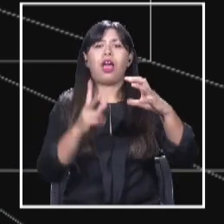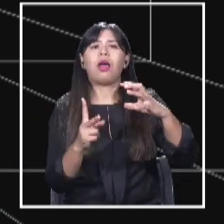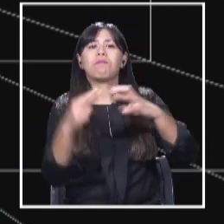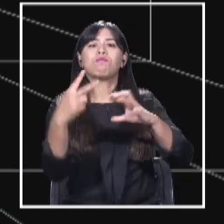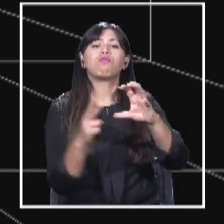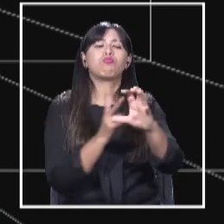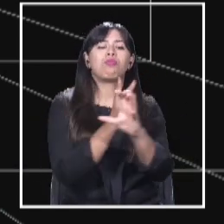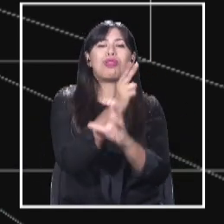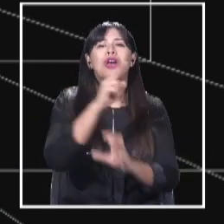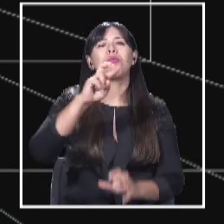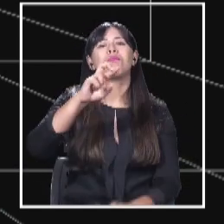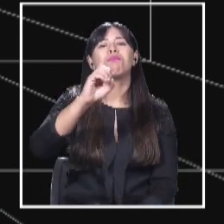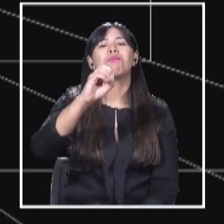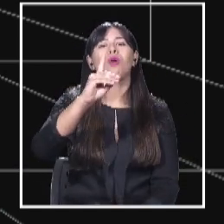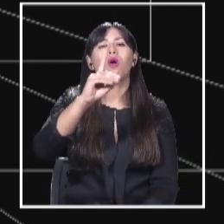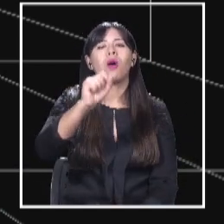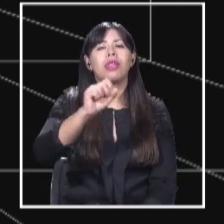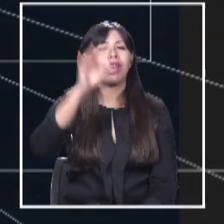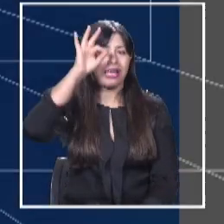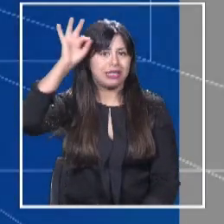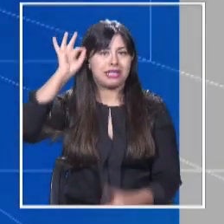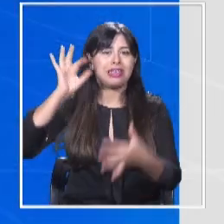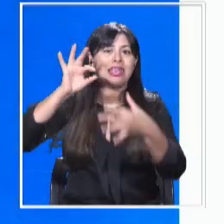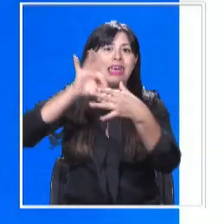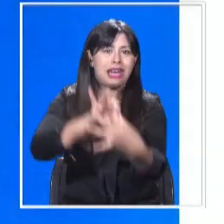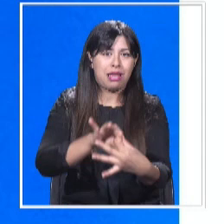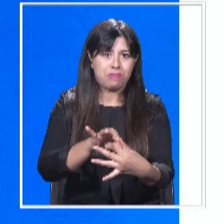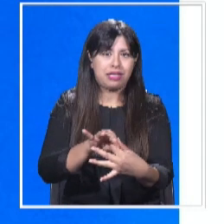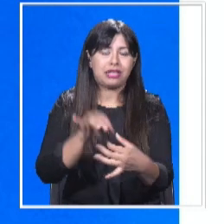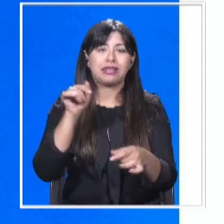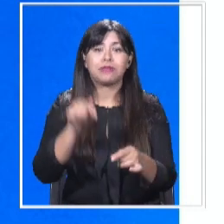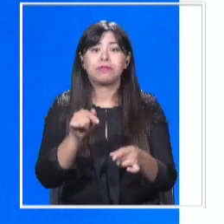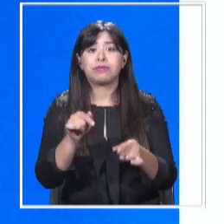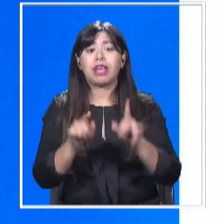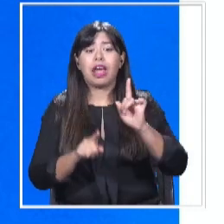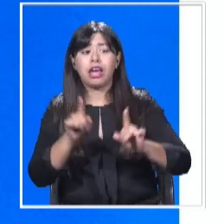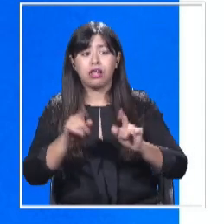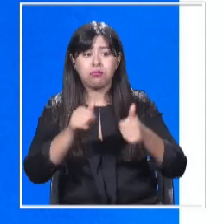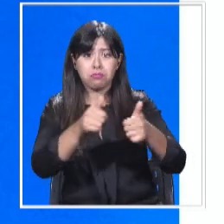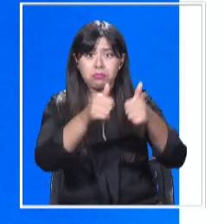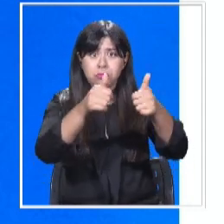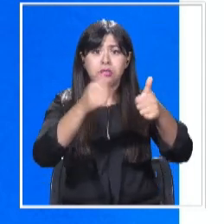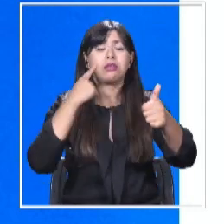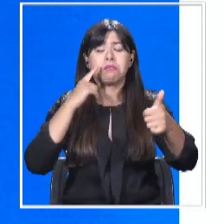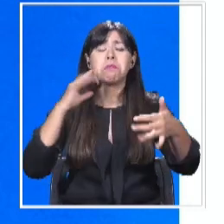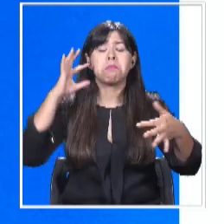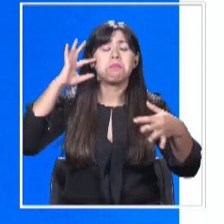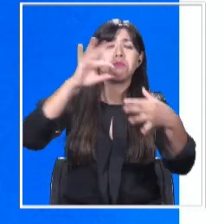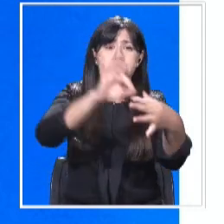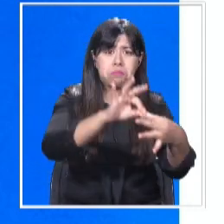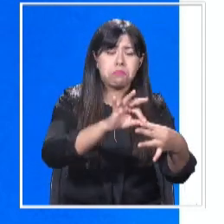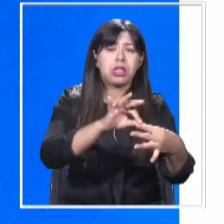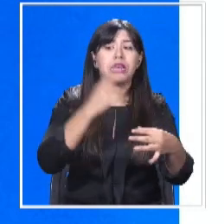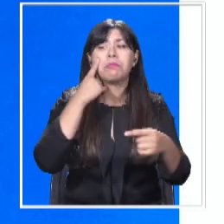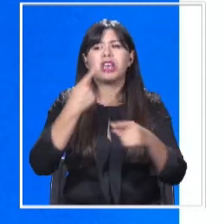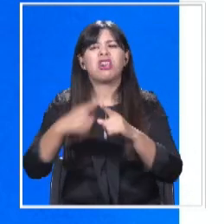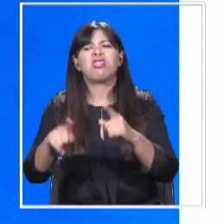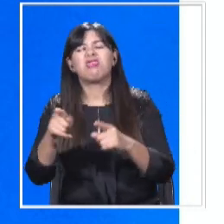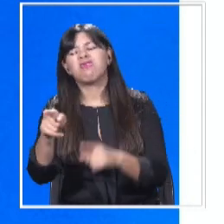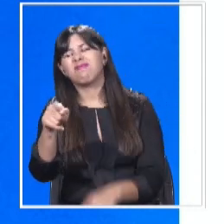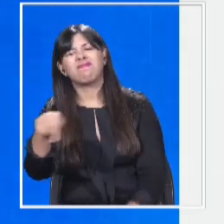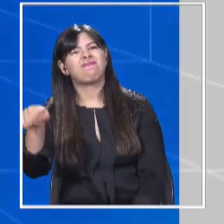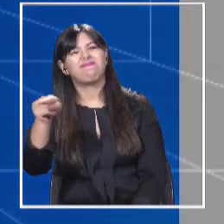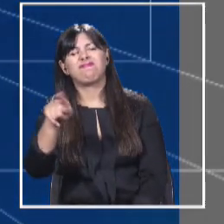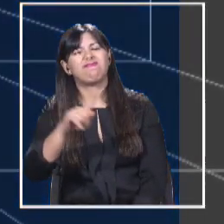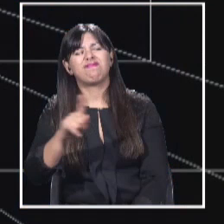Aquellas conexiones y circuitos que se utilizaban se refuerzan y los que no se desconectan, se recablean, y es un poco como cuando el ordenador dice me tengo